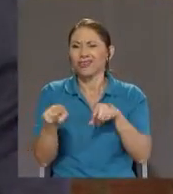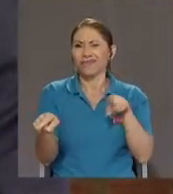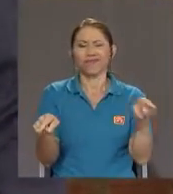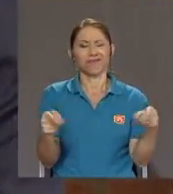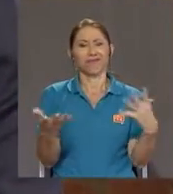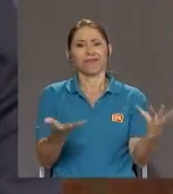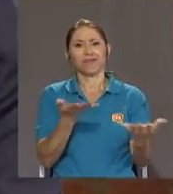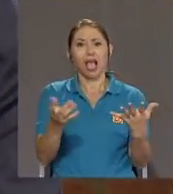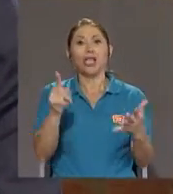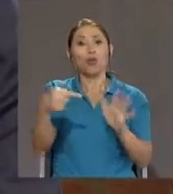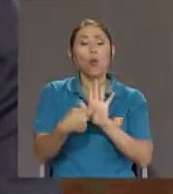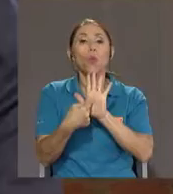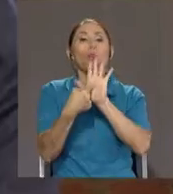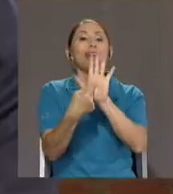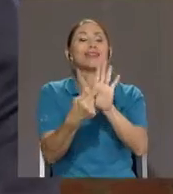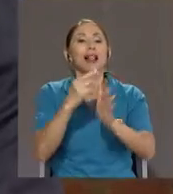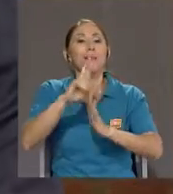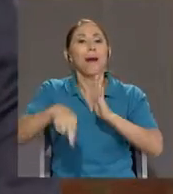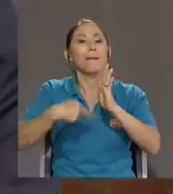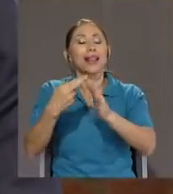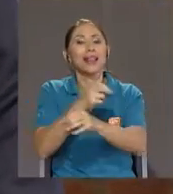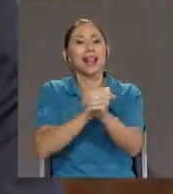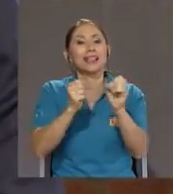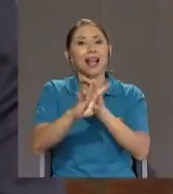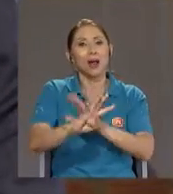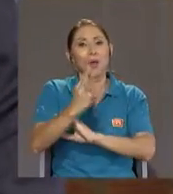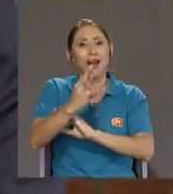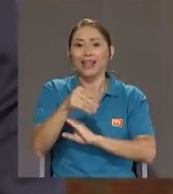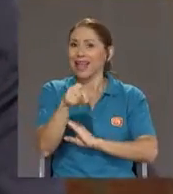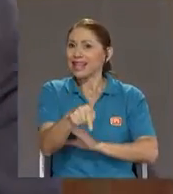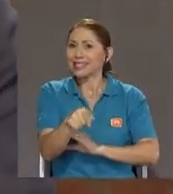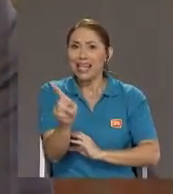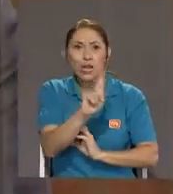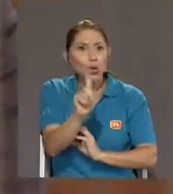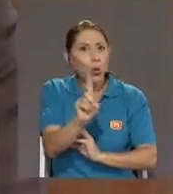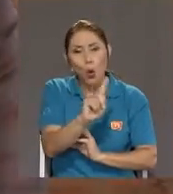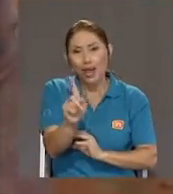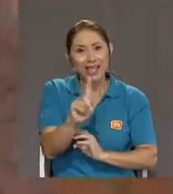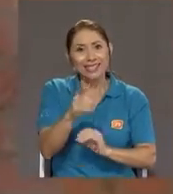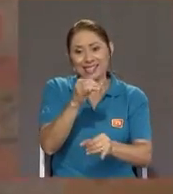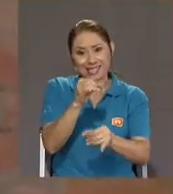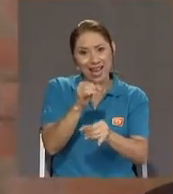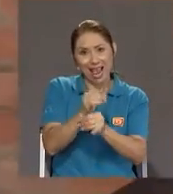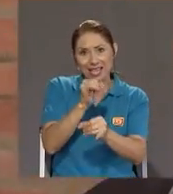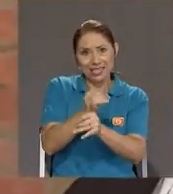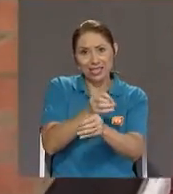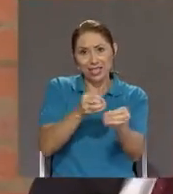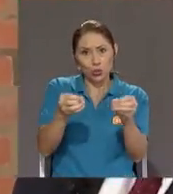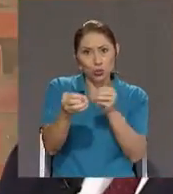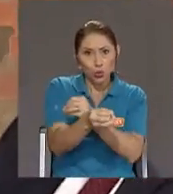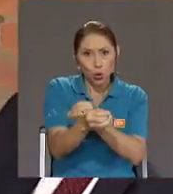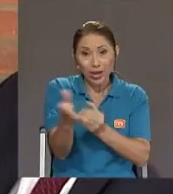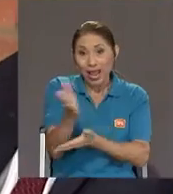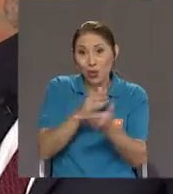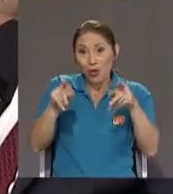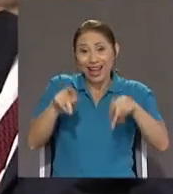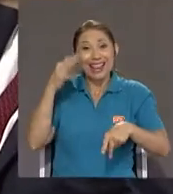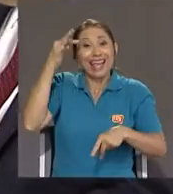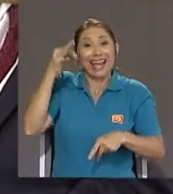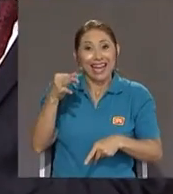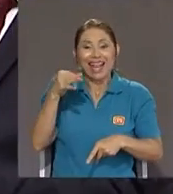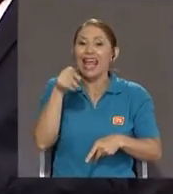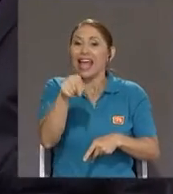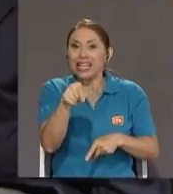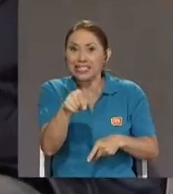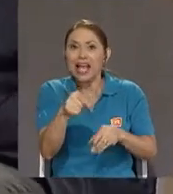sala, no es el órgano técnico que alguna gente piensa que debería ser, sino que es un órgano muy político. Entonces,